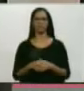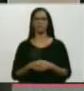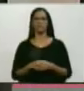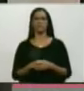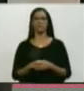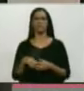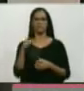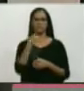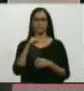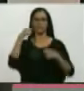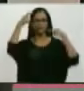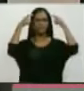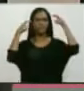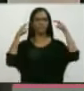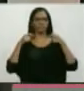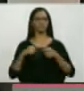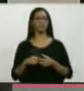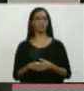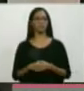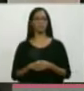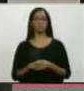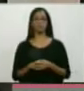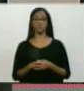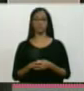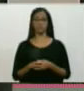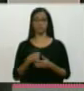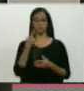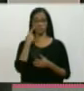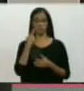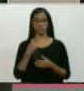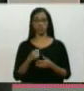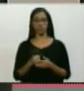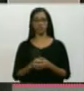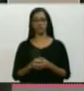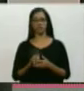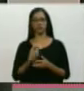Con la zurda de Chávez. Miren, yo